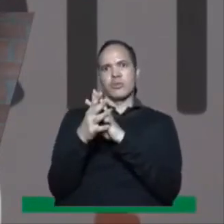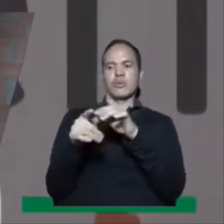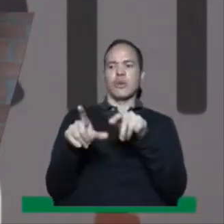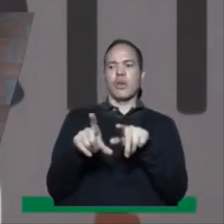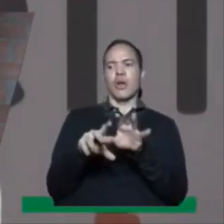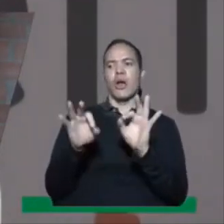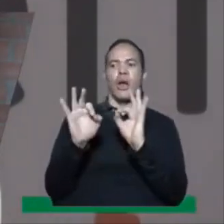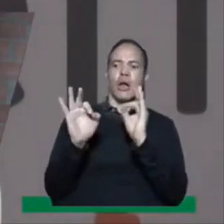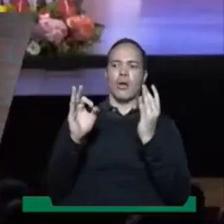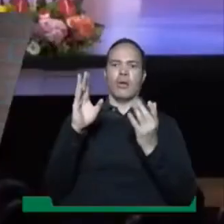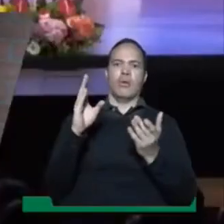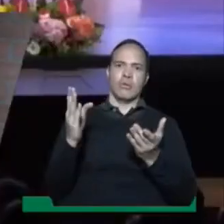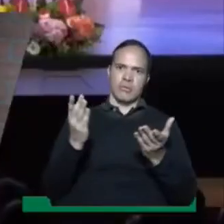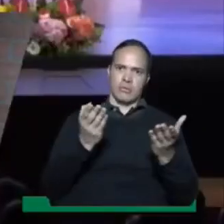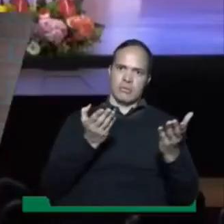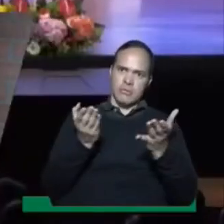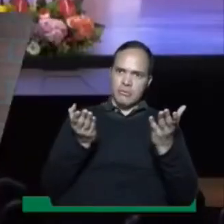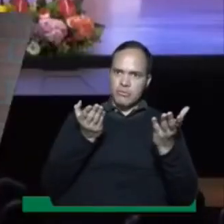territorio